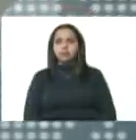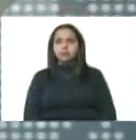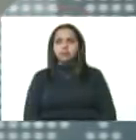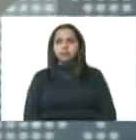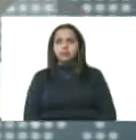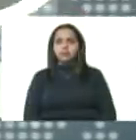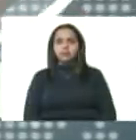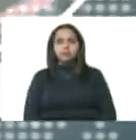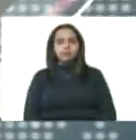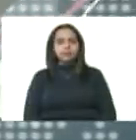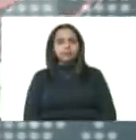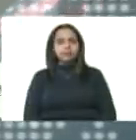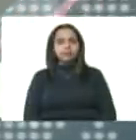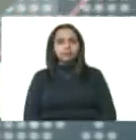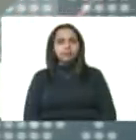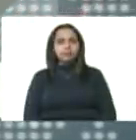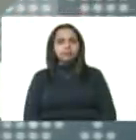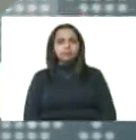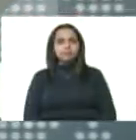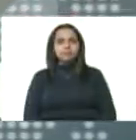vida.